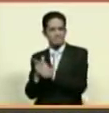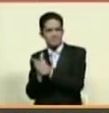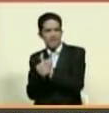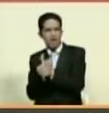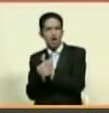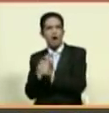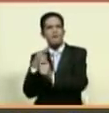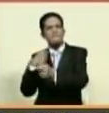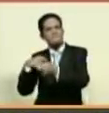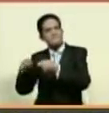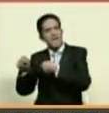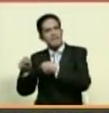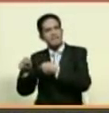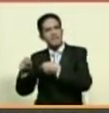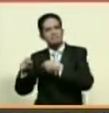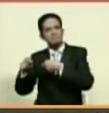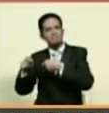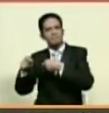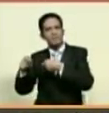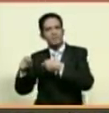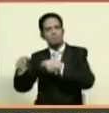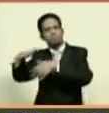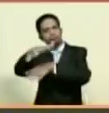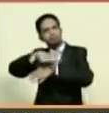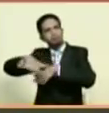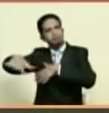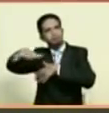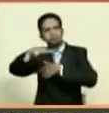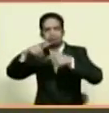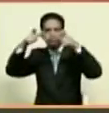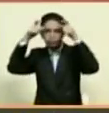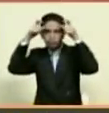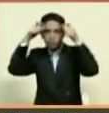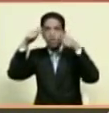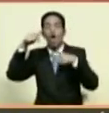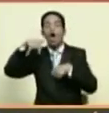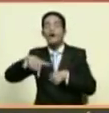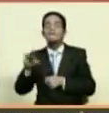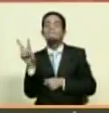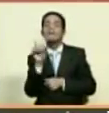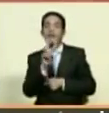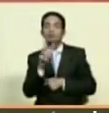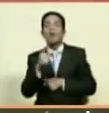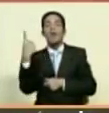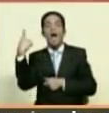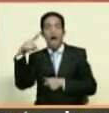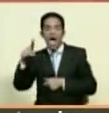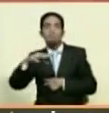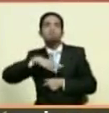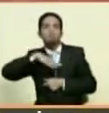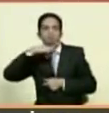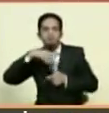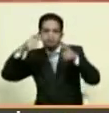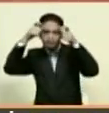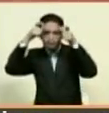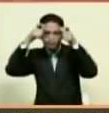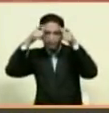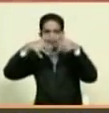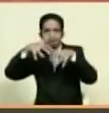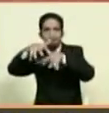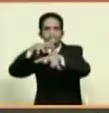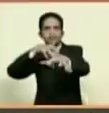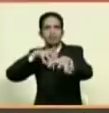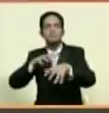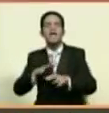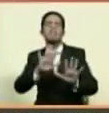incrementar el rebaño. Hoy Venezuela goza de un rebaño importante, supera los 16